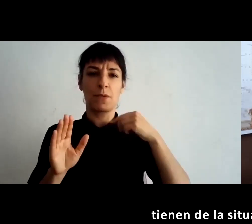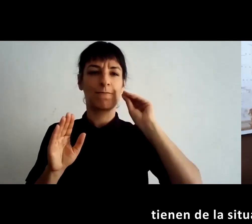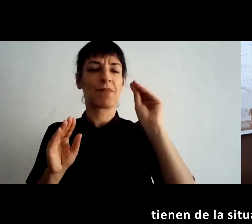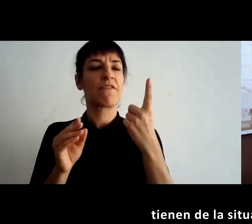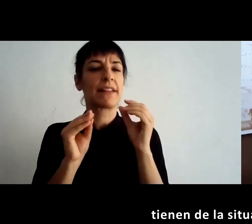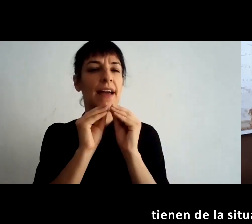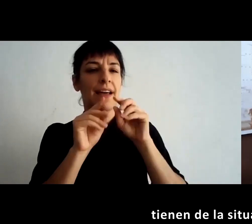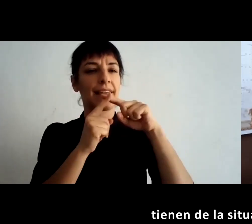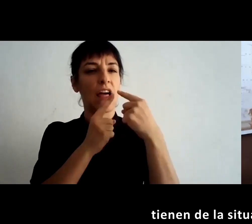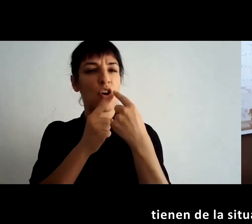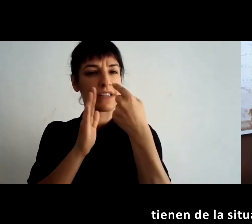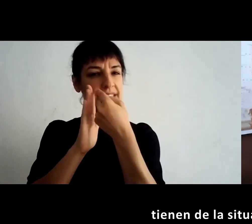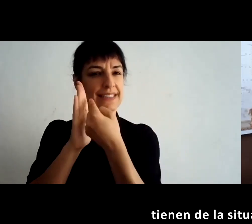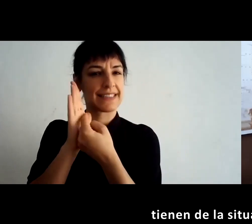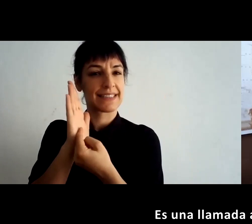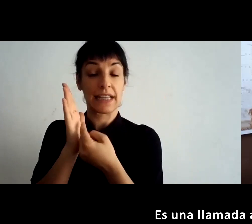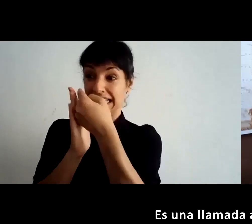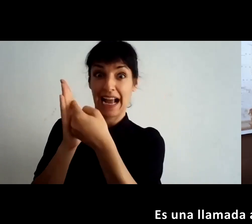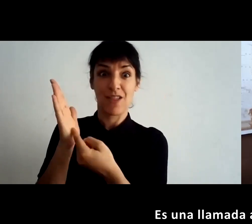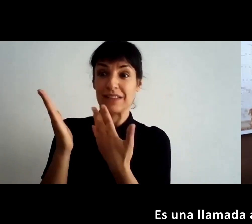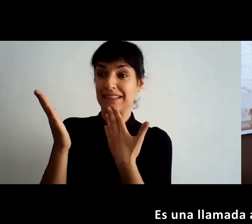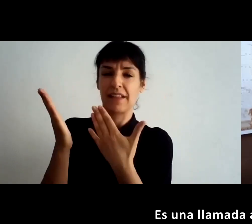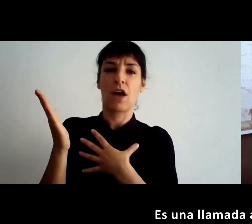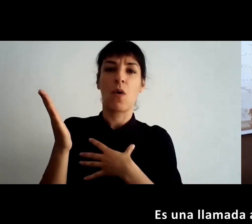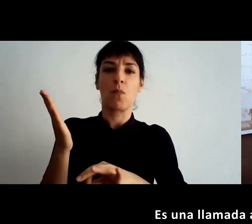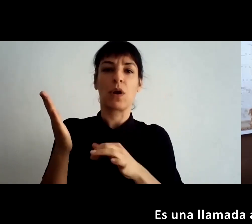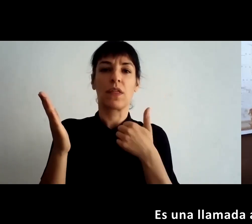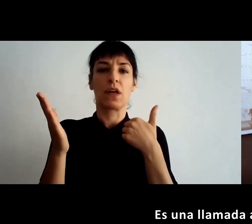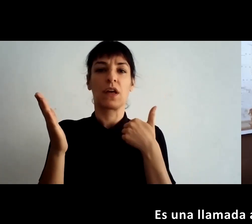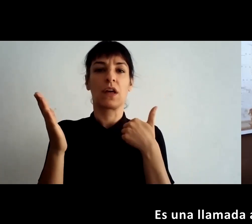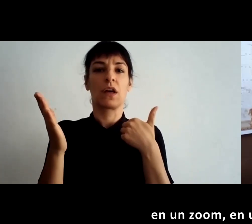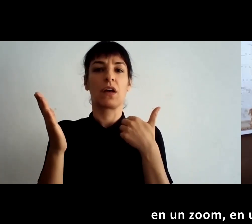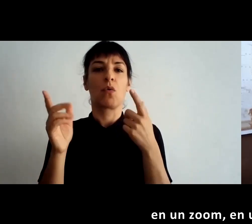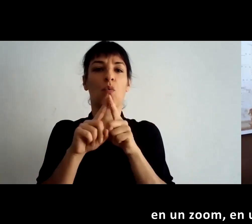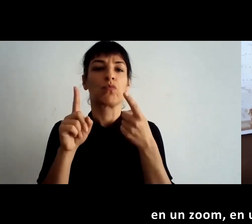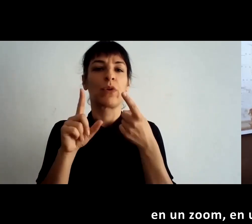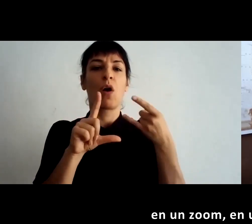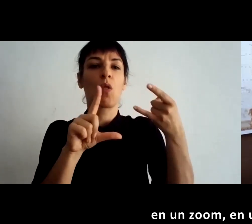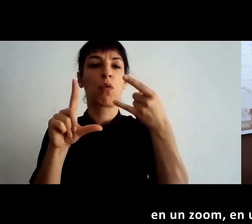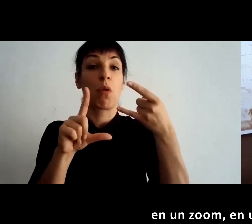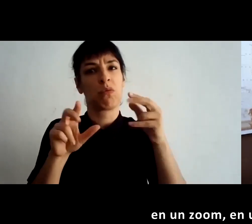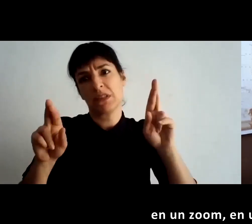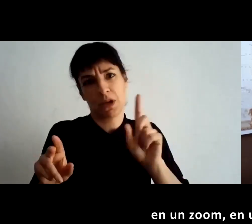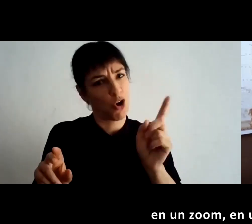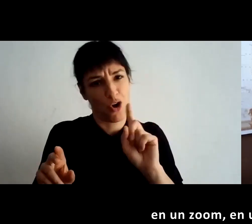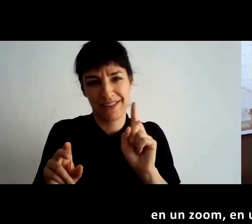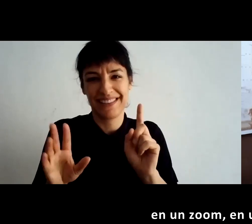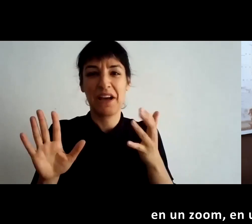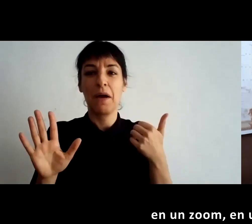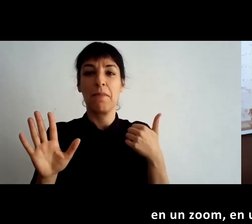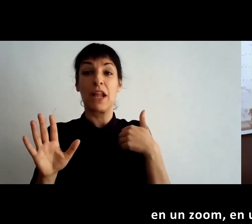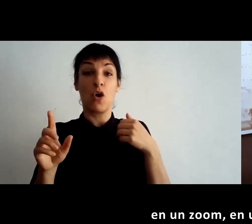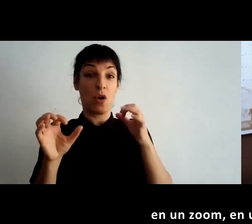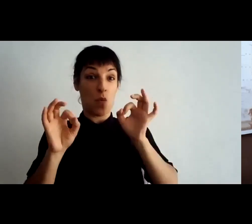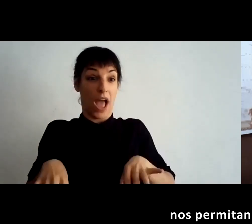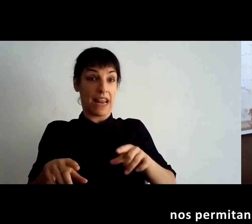indicadores que nos permitan decir en un Zoom, espero que no sea Zoom, pero en un encuentro como este, dentro de X años,